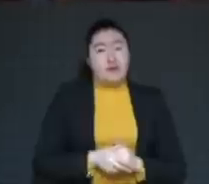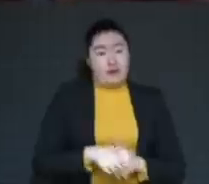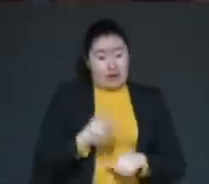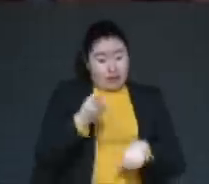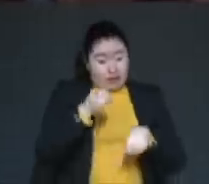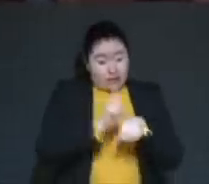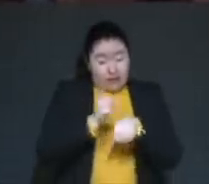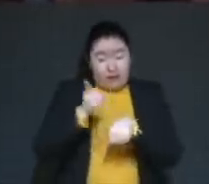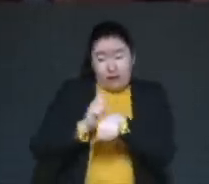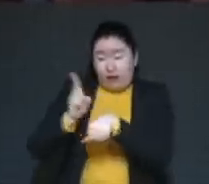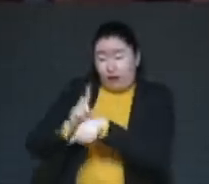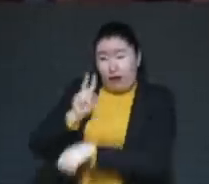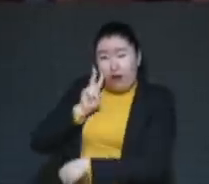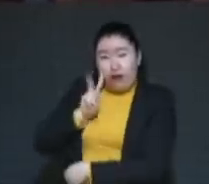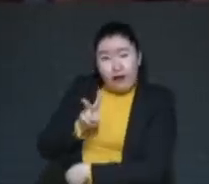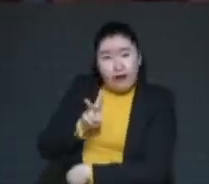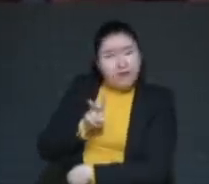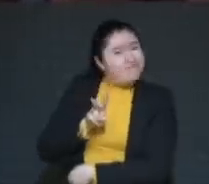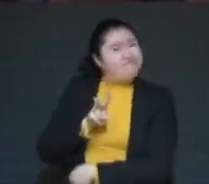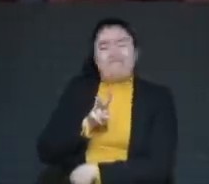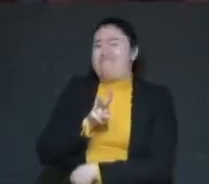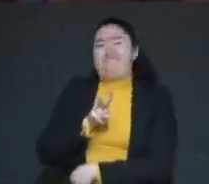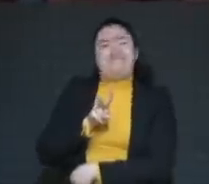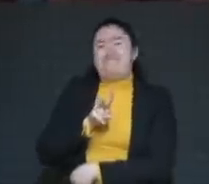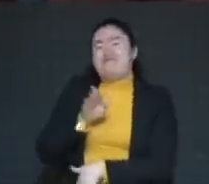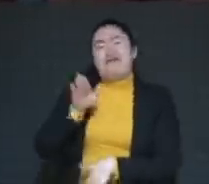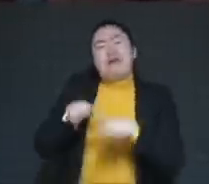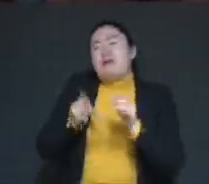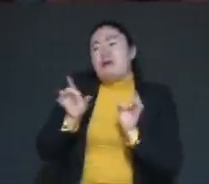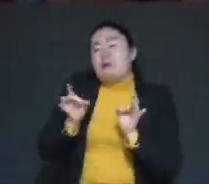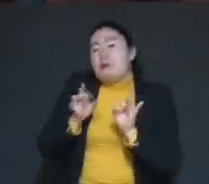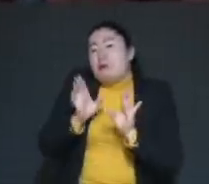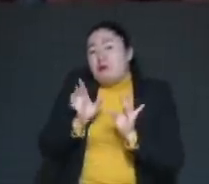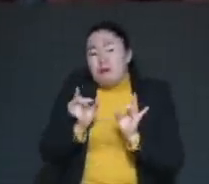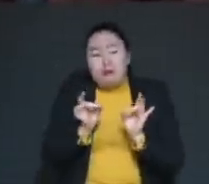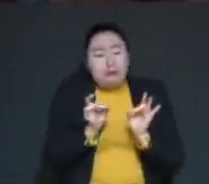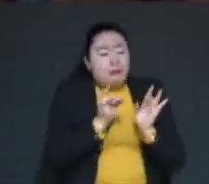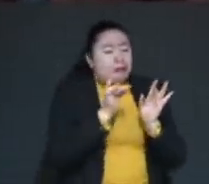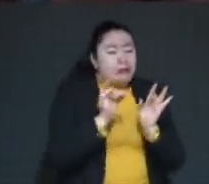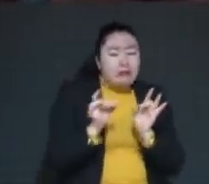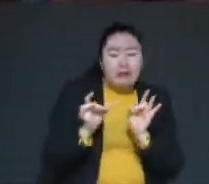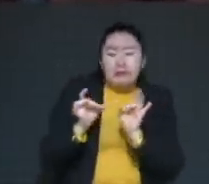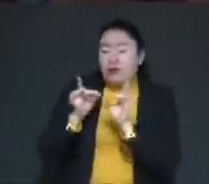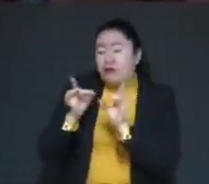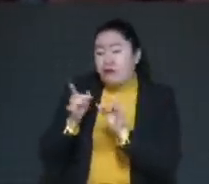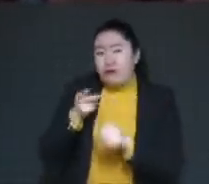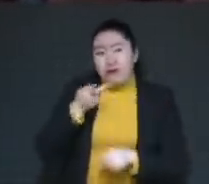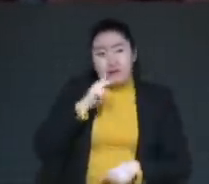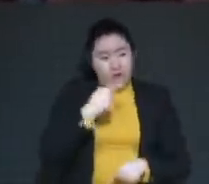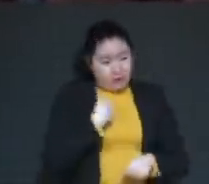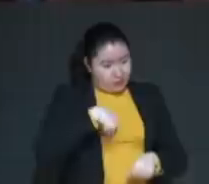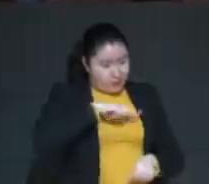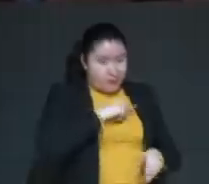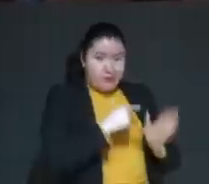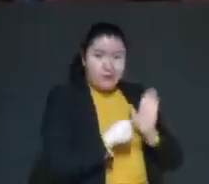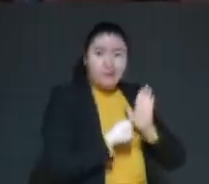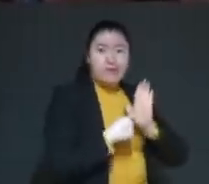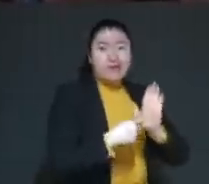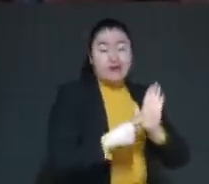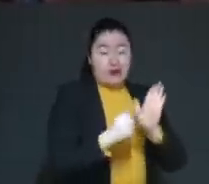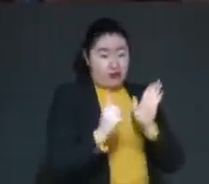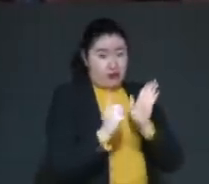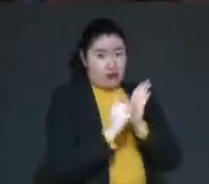tenemos que dar el ejemplo, que viviendo en estas unidades esa solidaridad que se mostró en la construcción de las viviendas